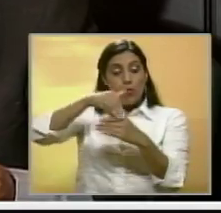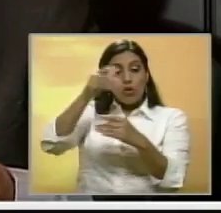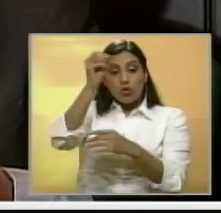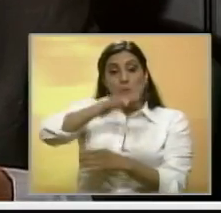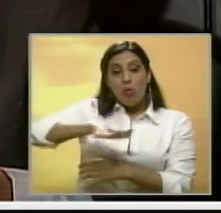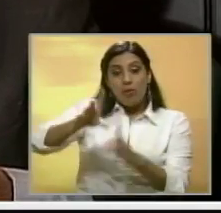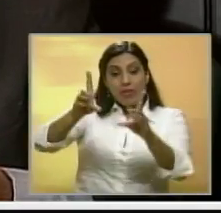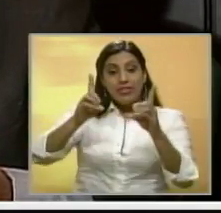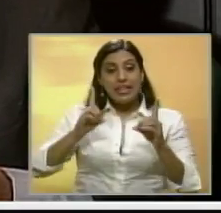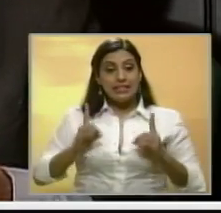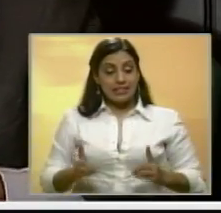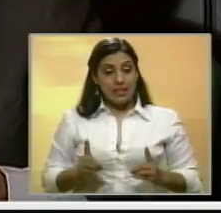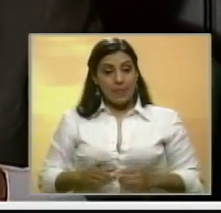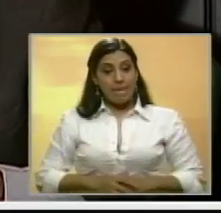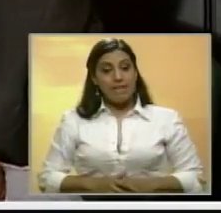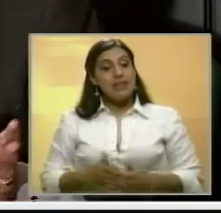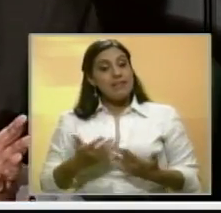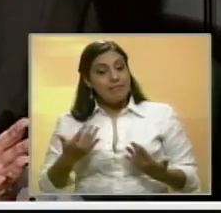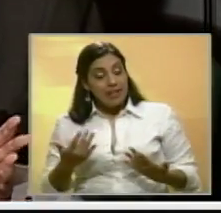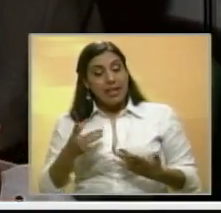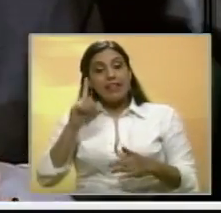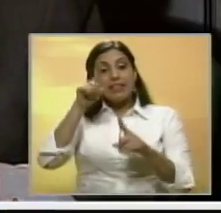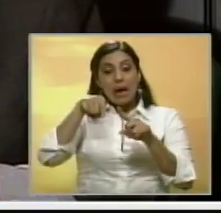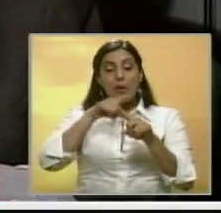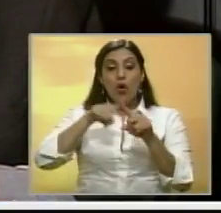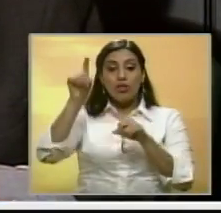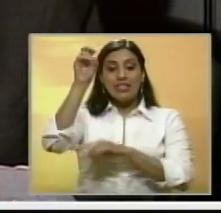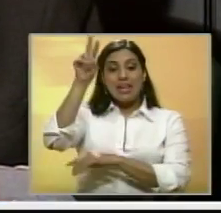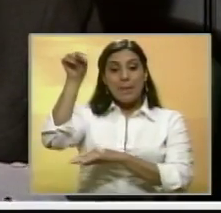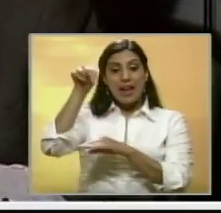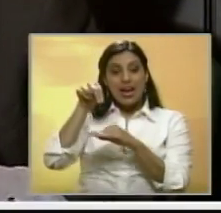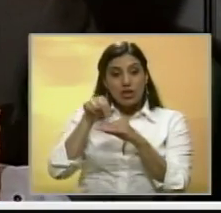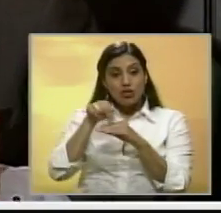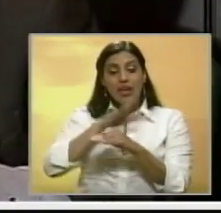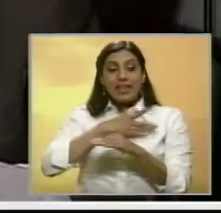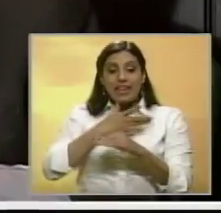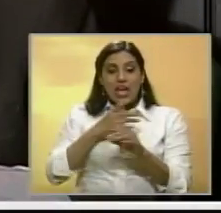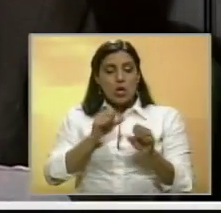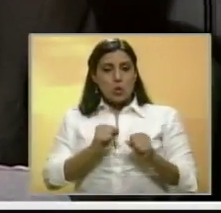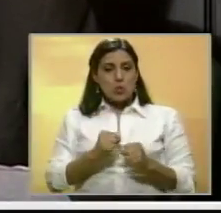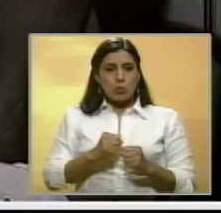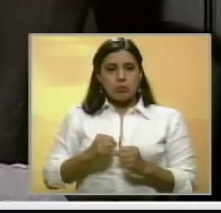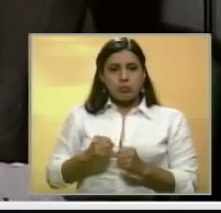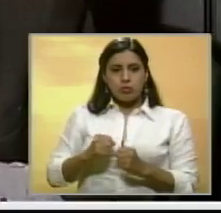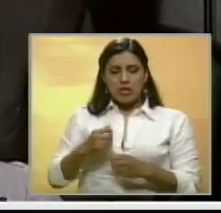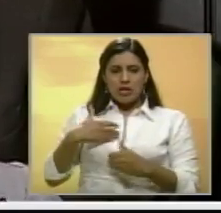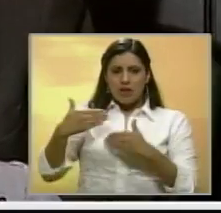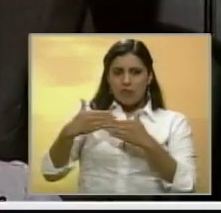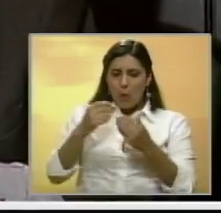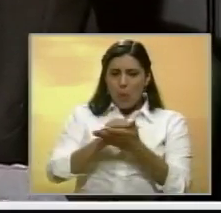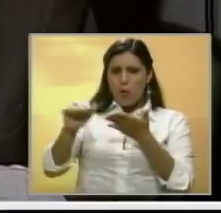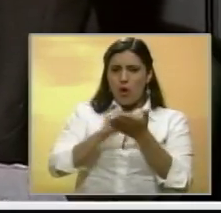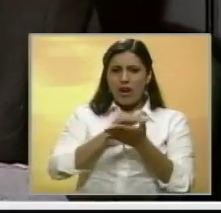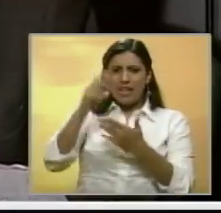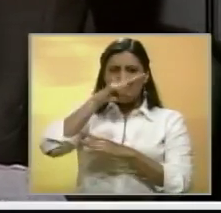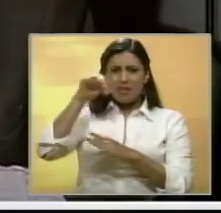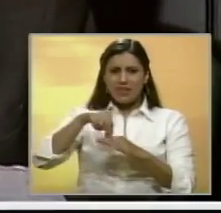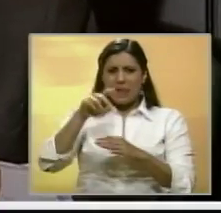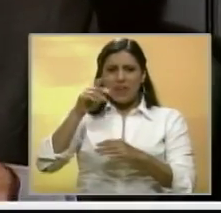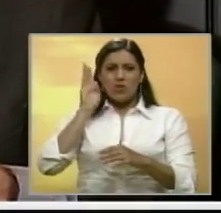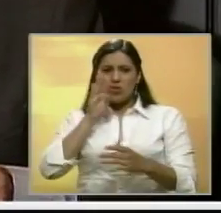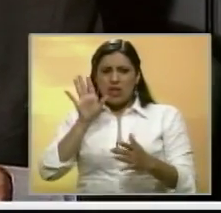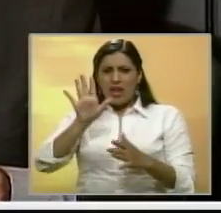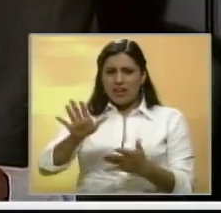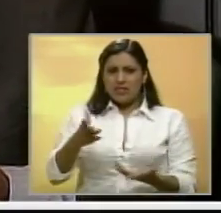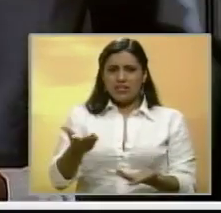popular, y una Asamblea Nacional que se resiste a ser desaparecida de